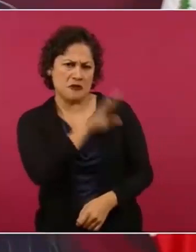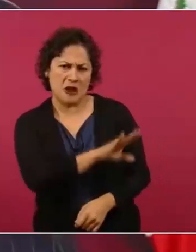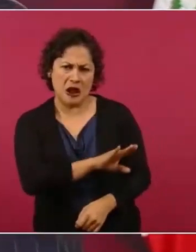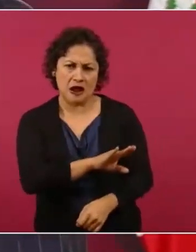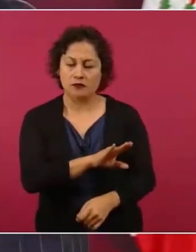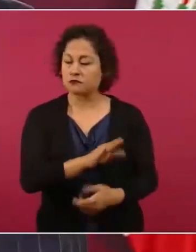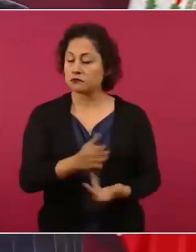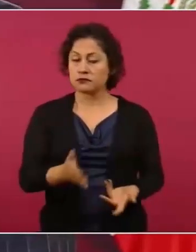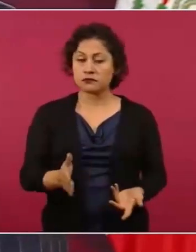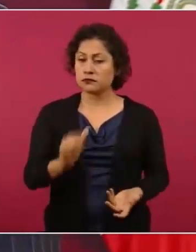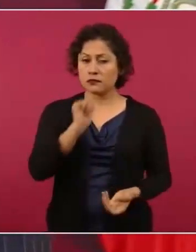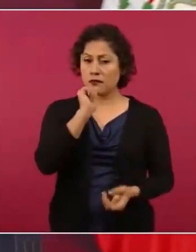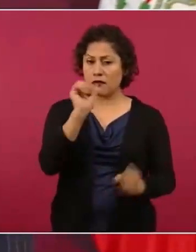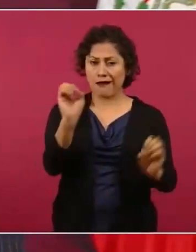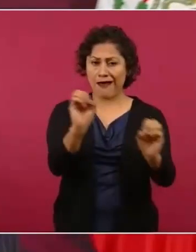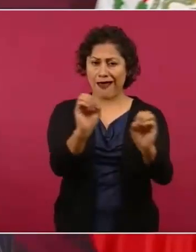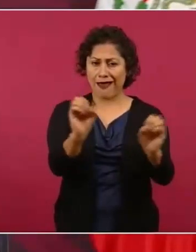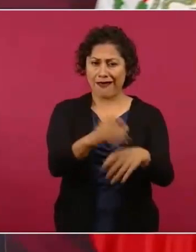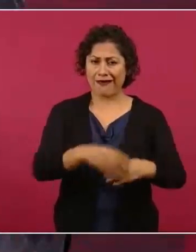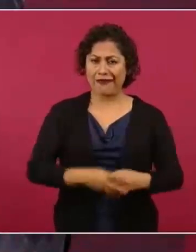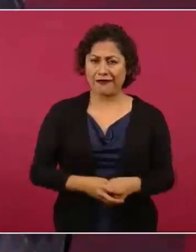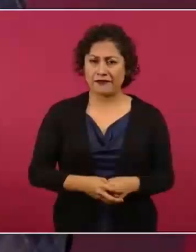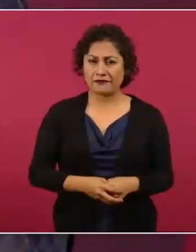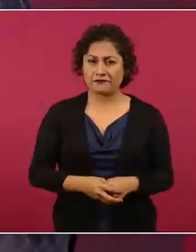Al contrario,